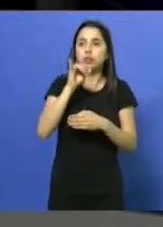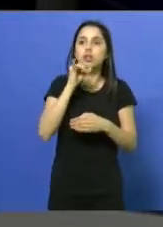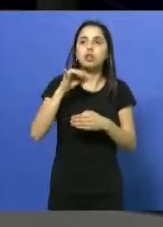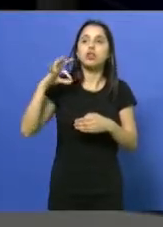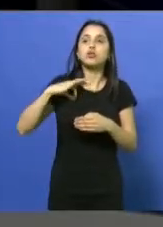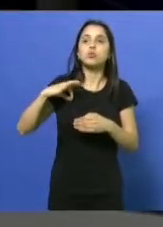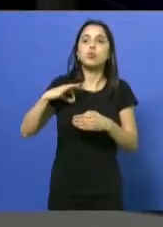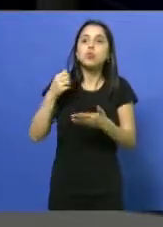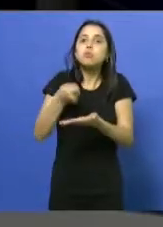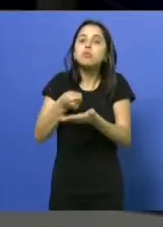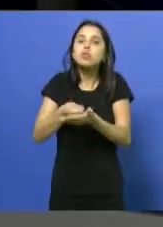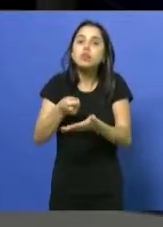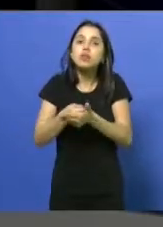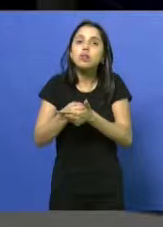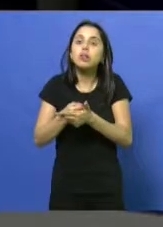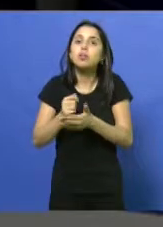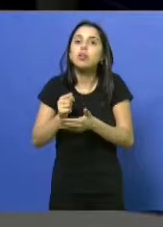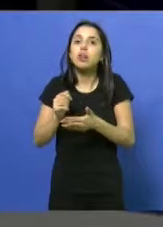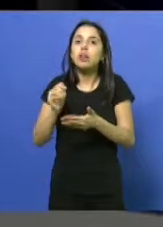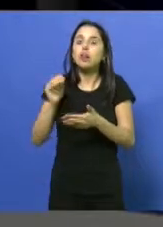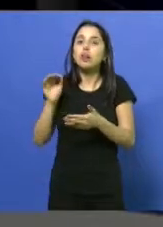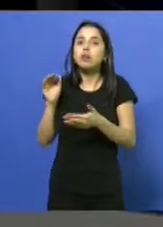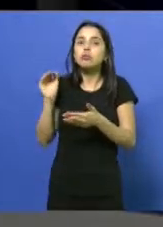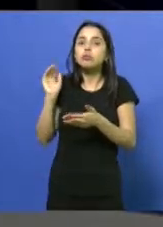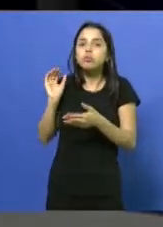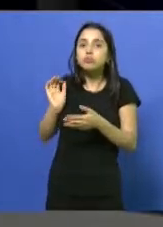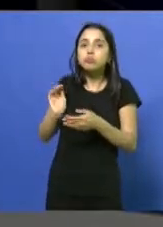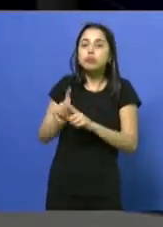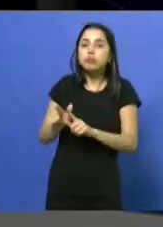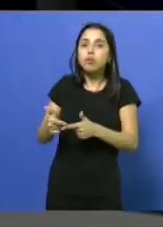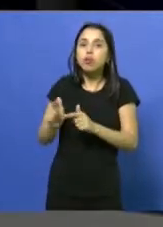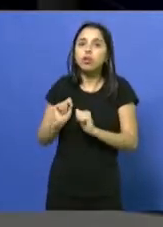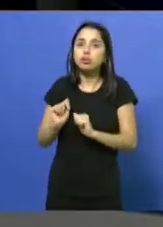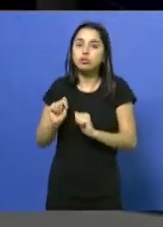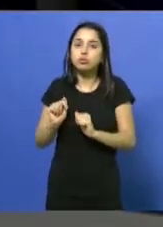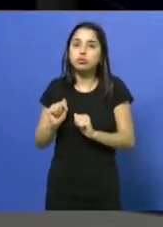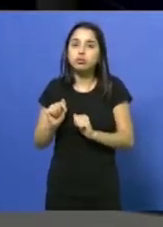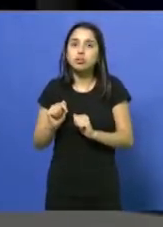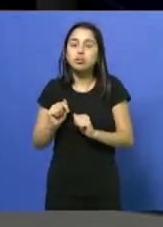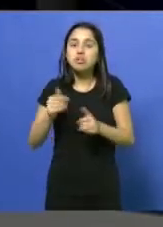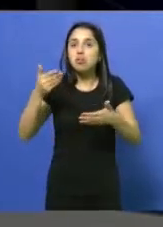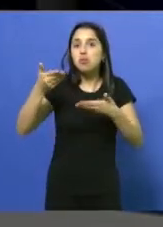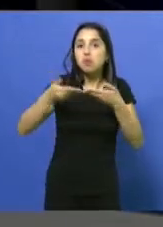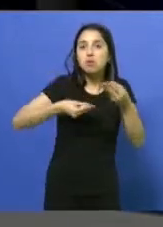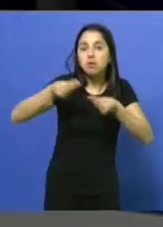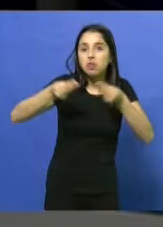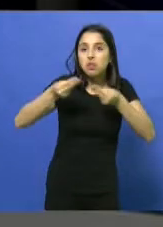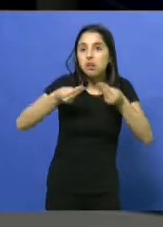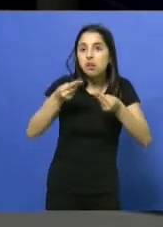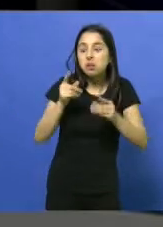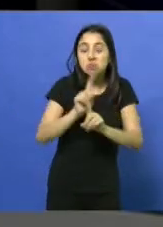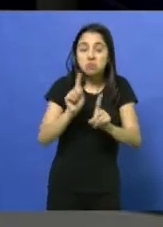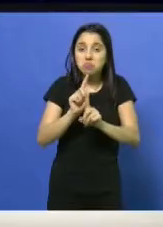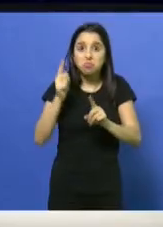que sucede con los cobros retrasados y que la situación inflacionaria conlleva a esto. No hace falta ser contador para interpretarlo y entenderlo,